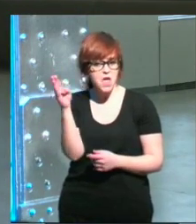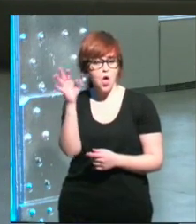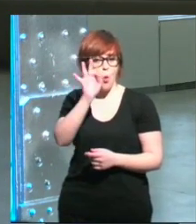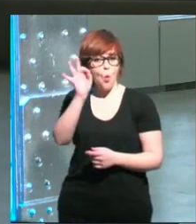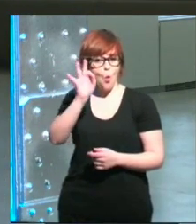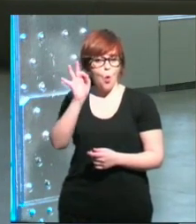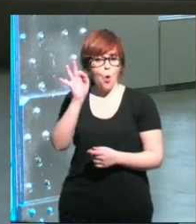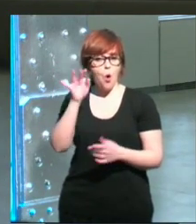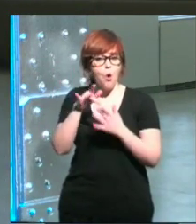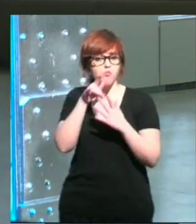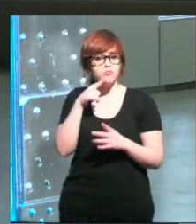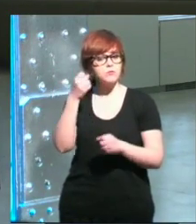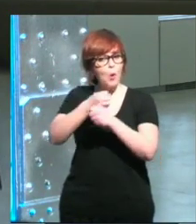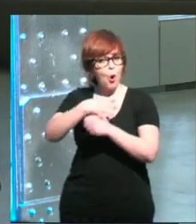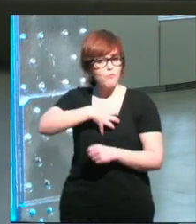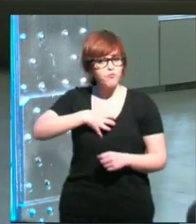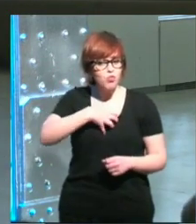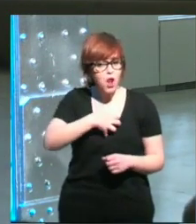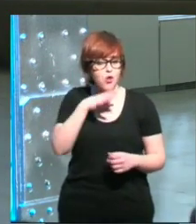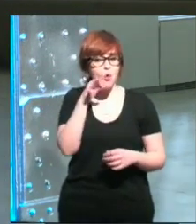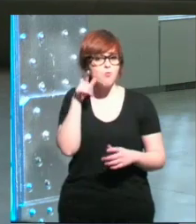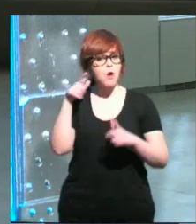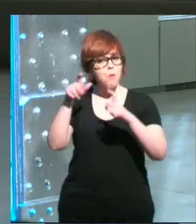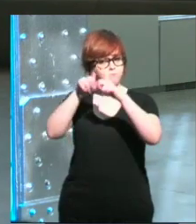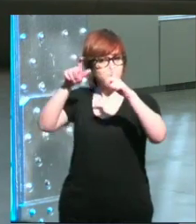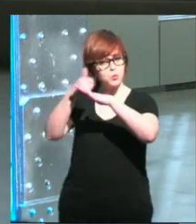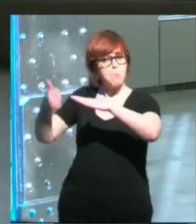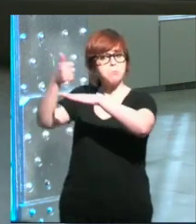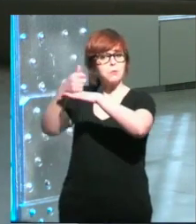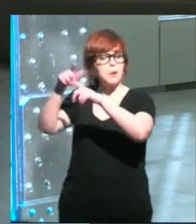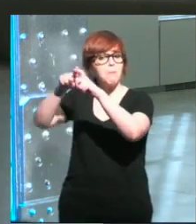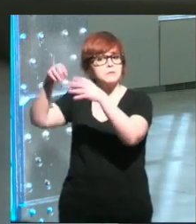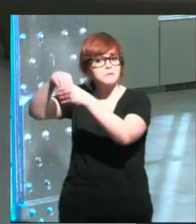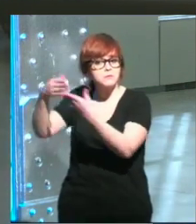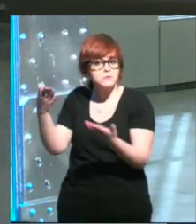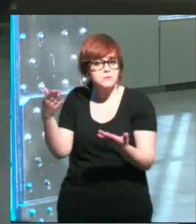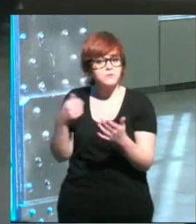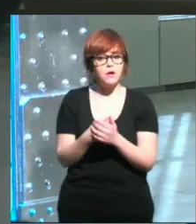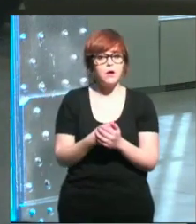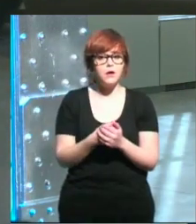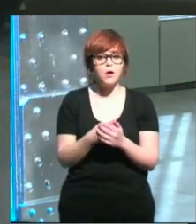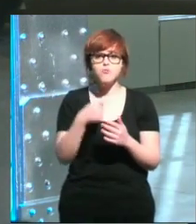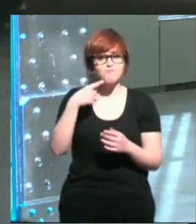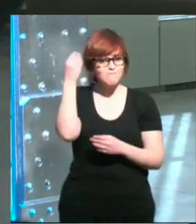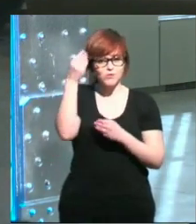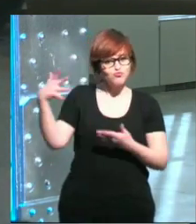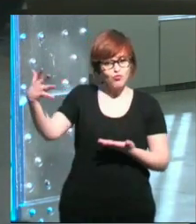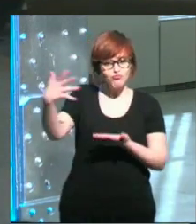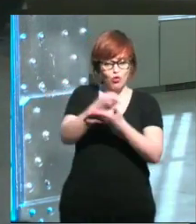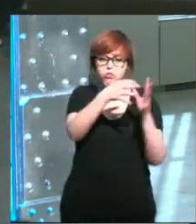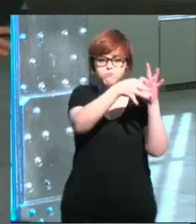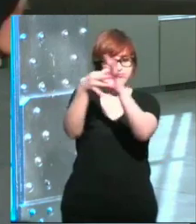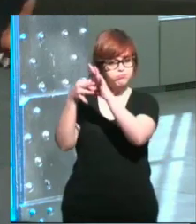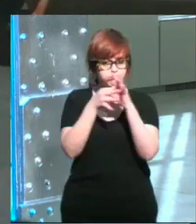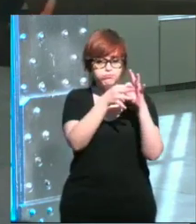un funcionario o incluso un ejecutivo en una empresa. Yo me atrevería a decir que tiene todo que ver. No en vano